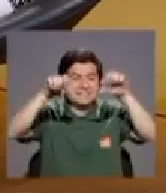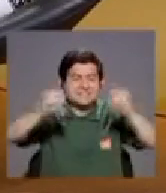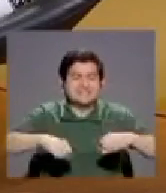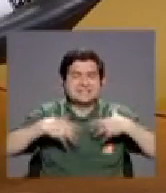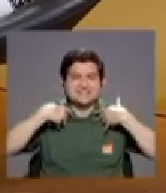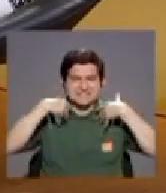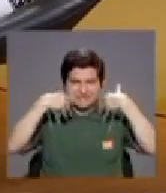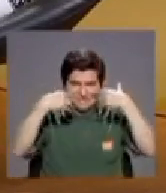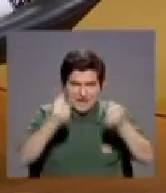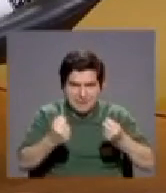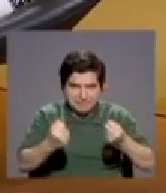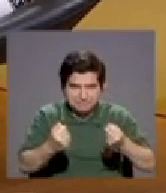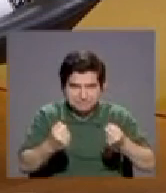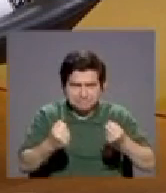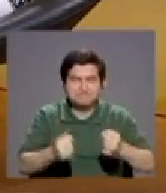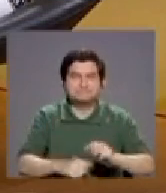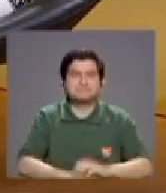salud,